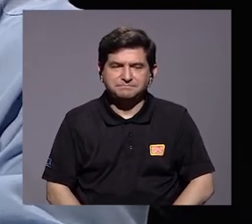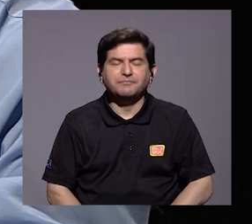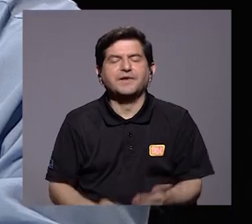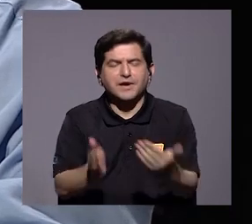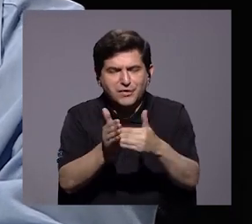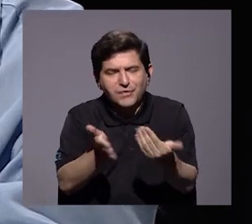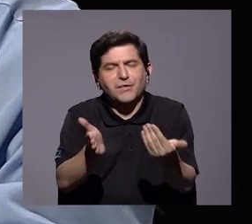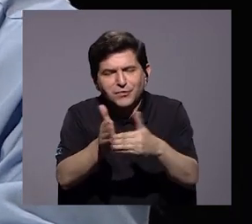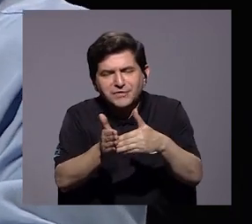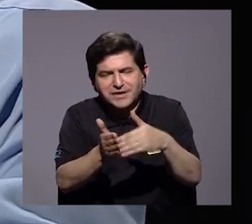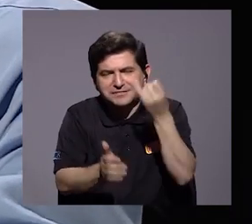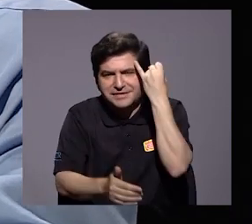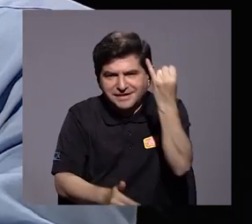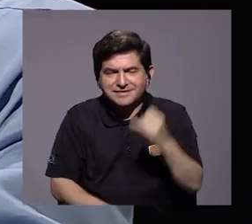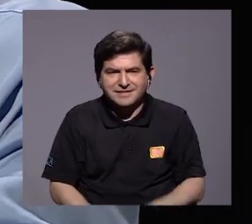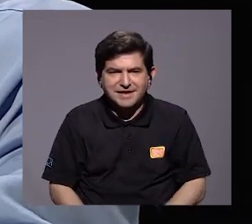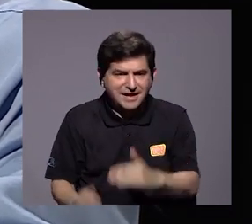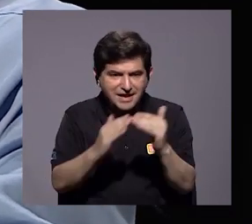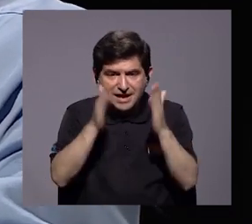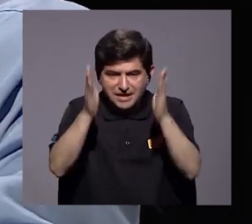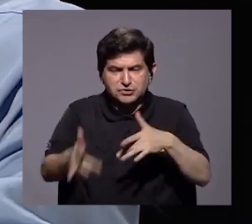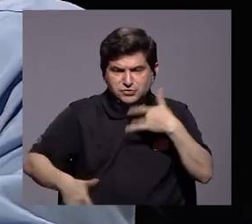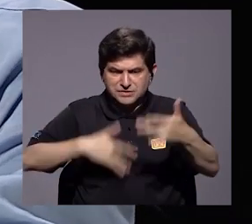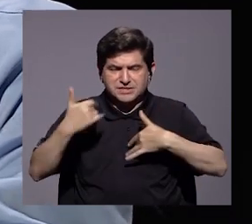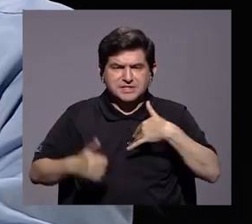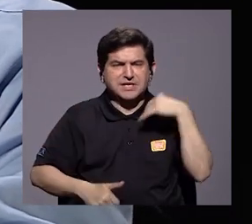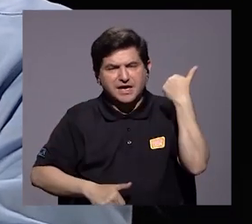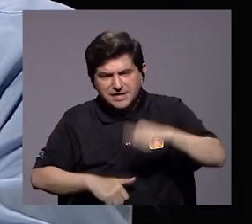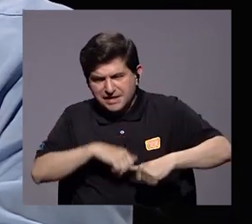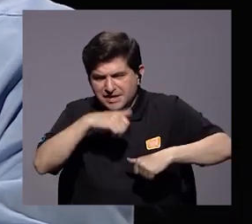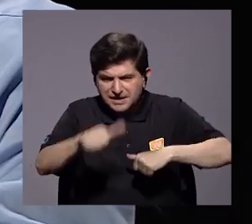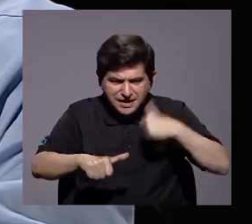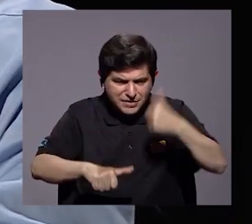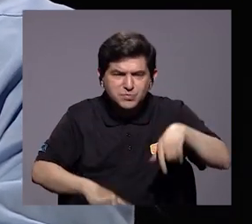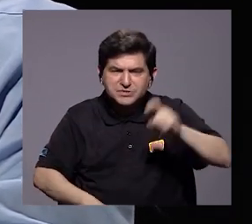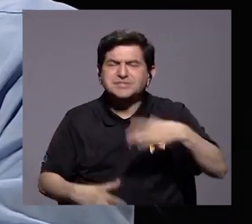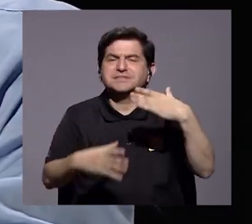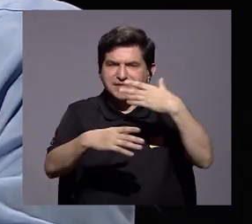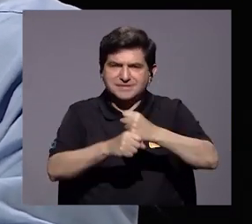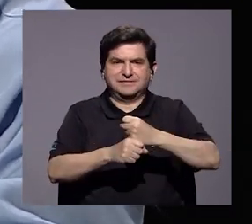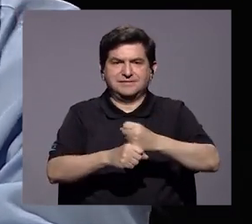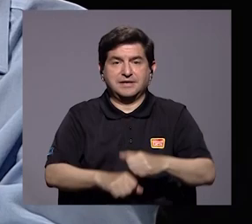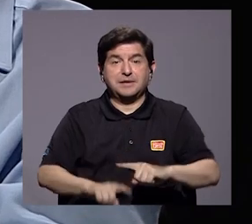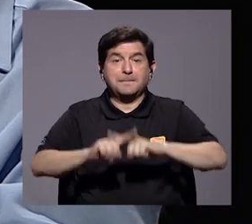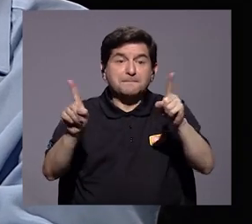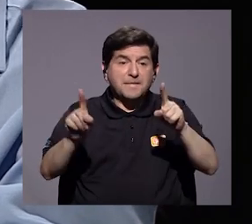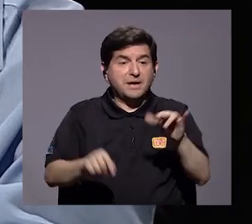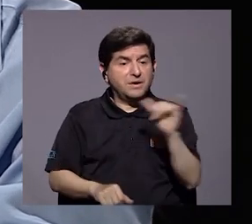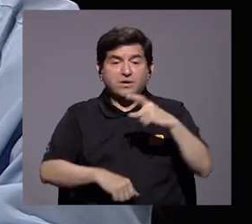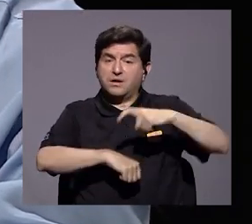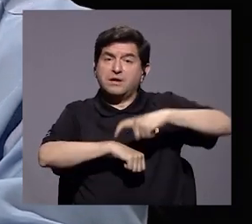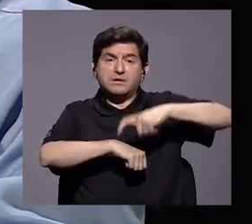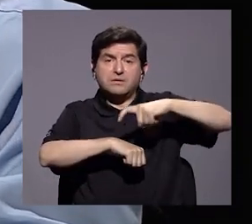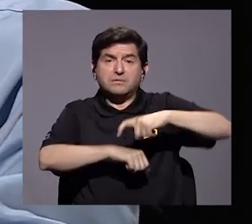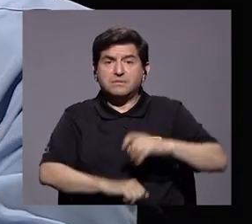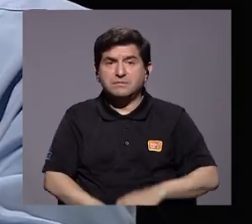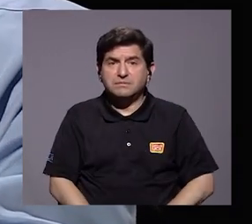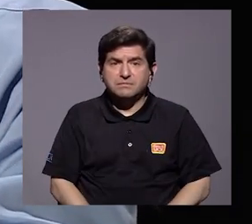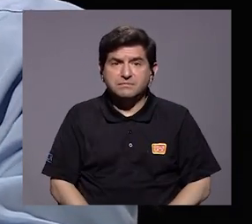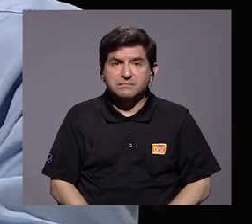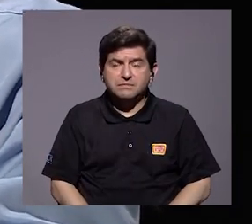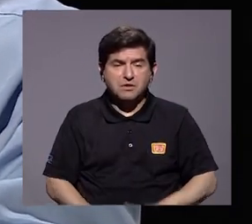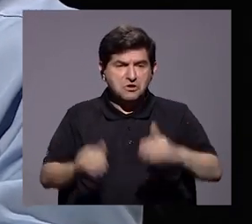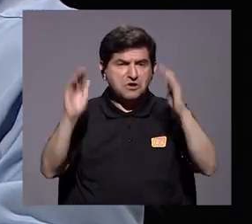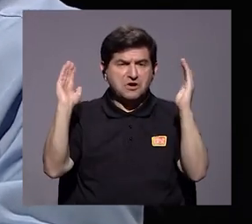vuelvo vuelvo sobre esto ver al ciudadano siente el esfuerzo que está teniendo que hacer y por el otro lado siguiente que los